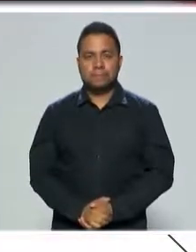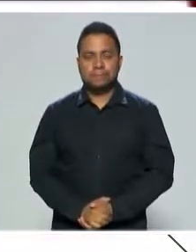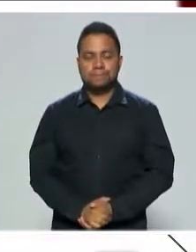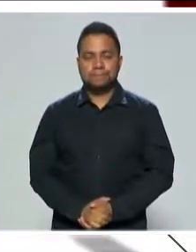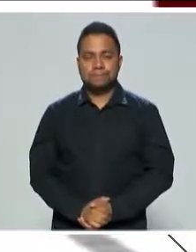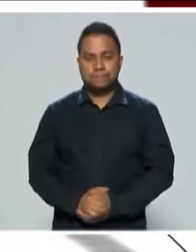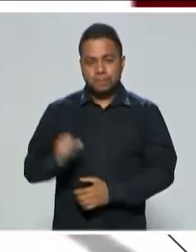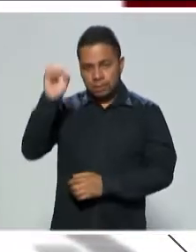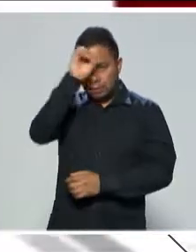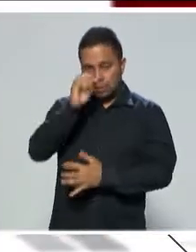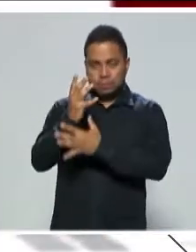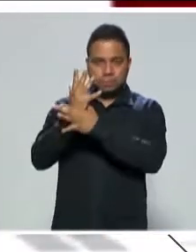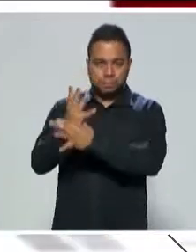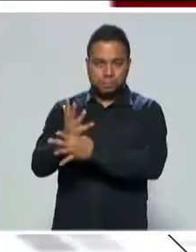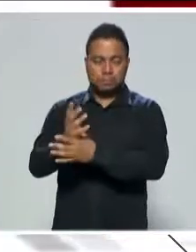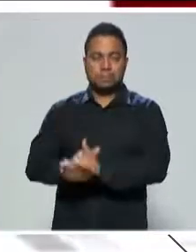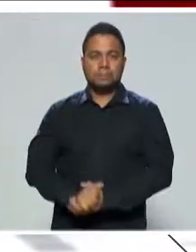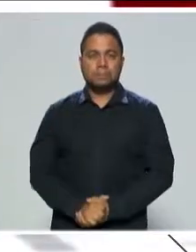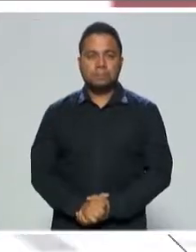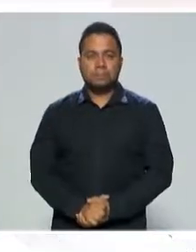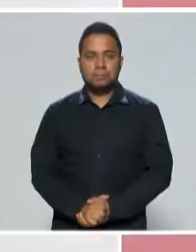en la opinión de